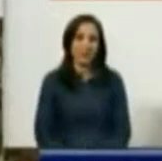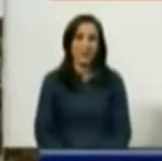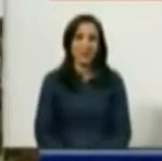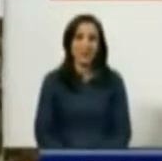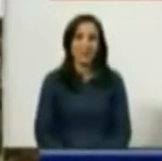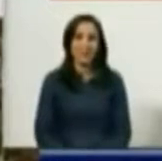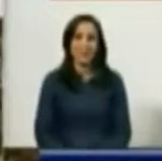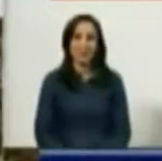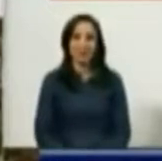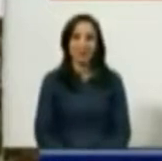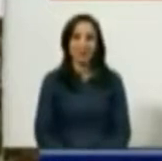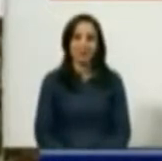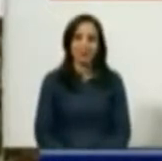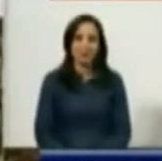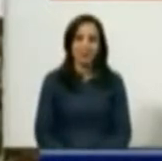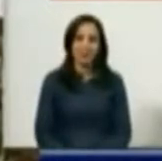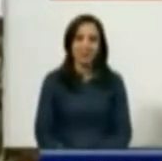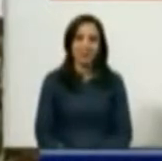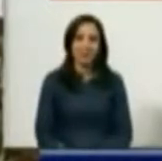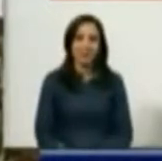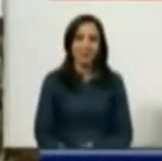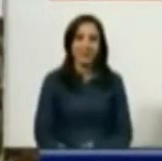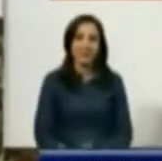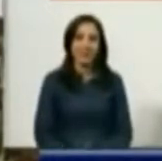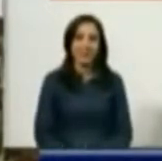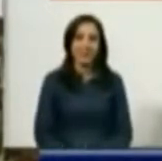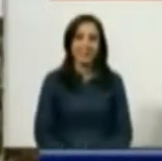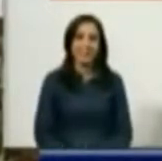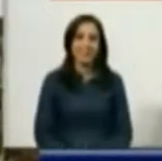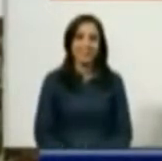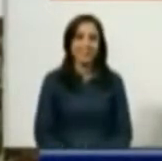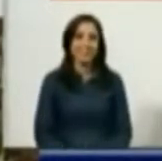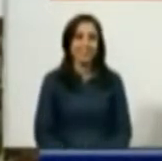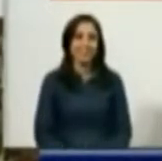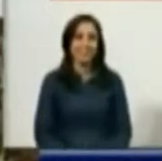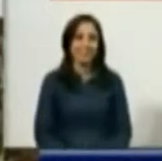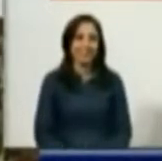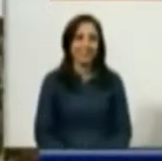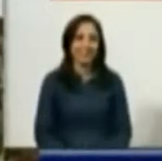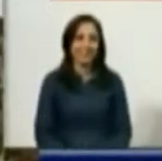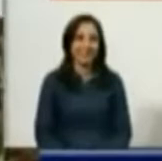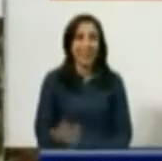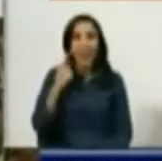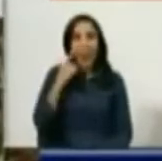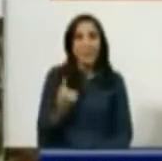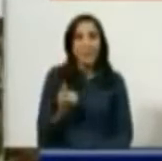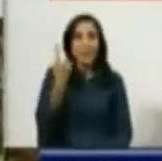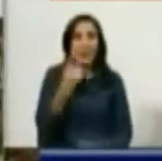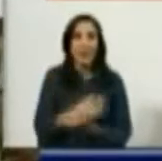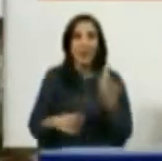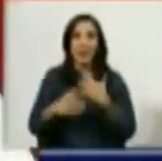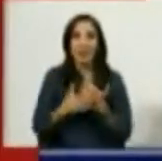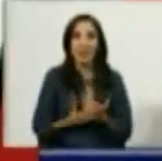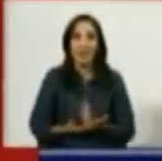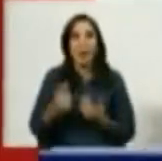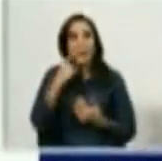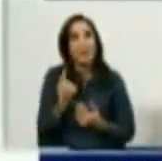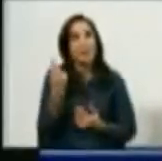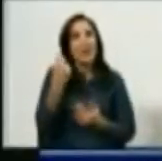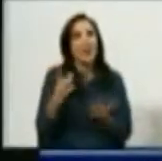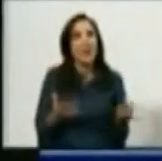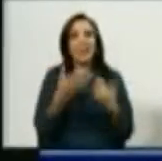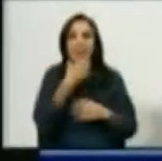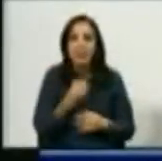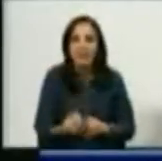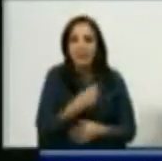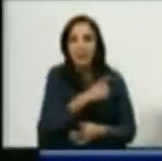Fabricio lo ahorcaron ellos Miserables primero de diciembre de 2018 se cumplen 50 meses el asesinato del